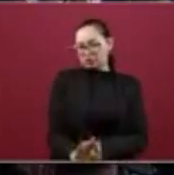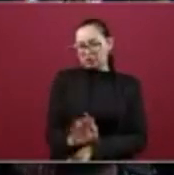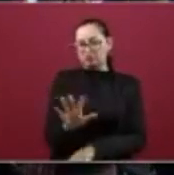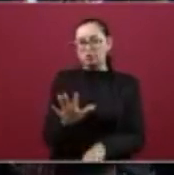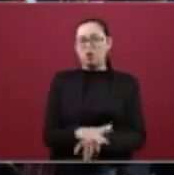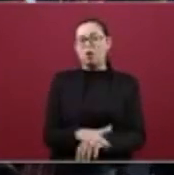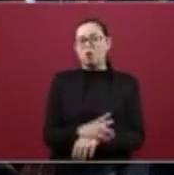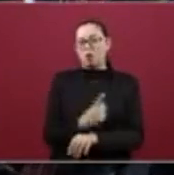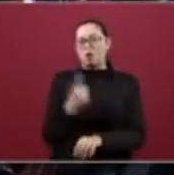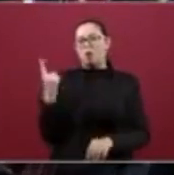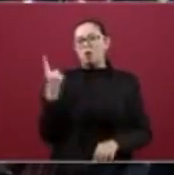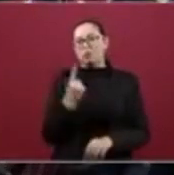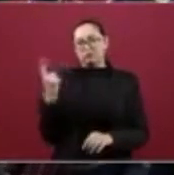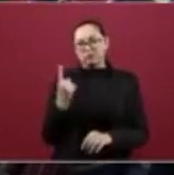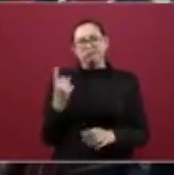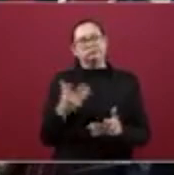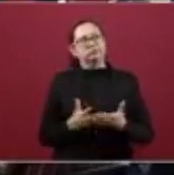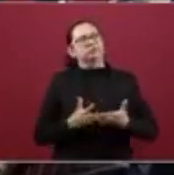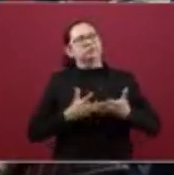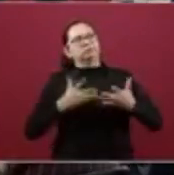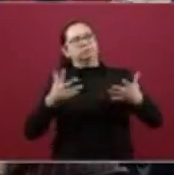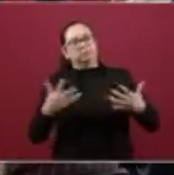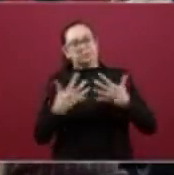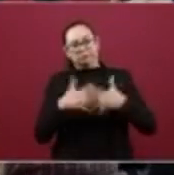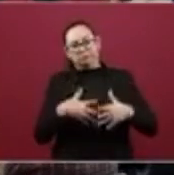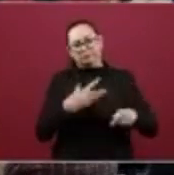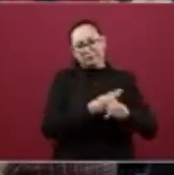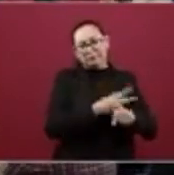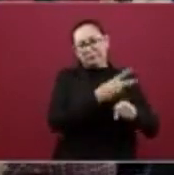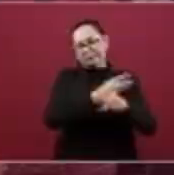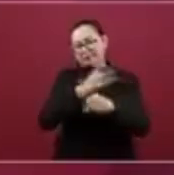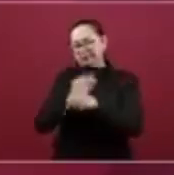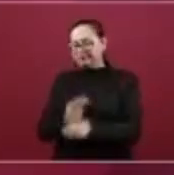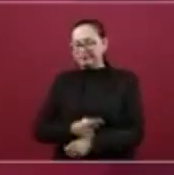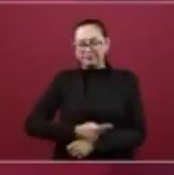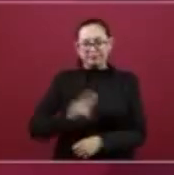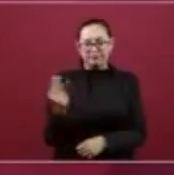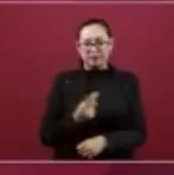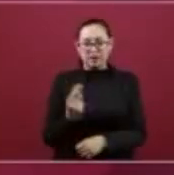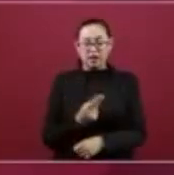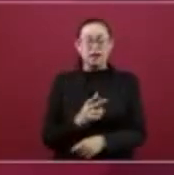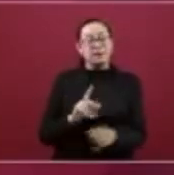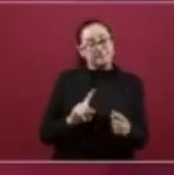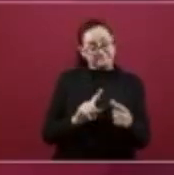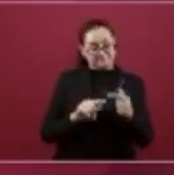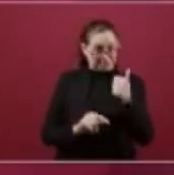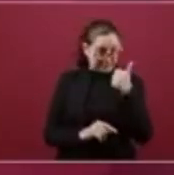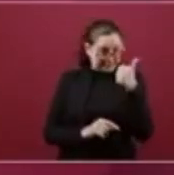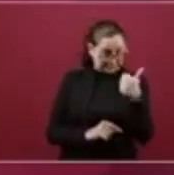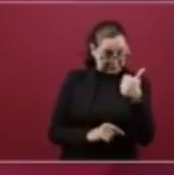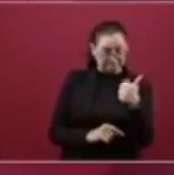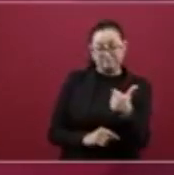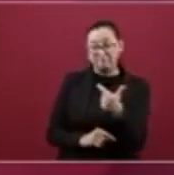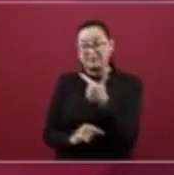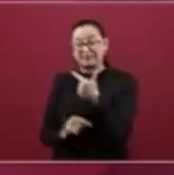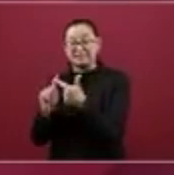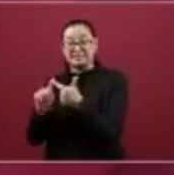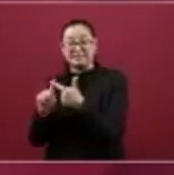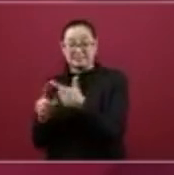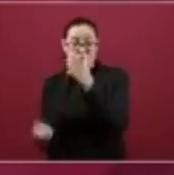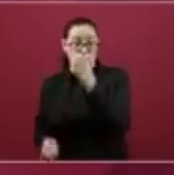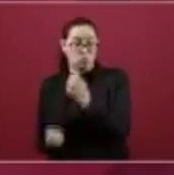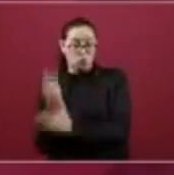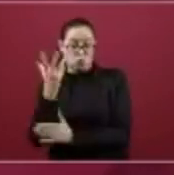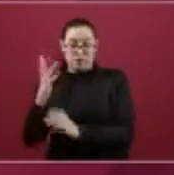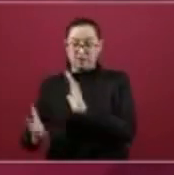grandes equipos que se tienen que hacer. En cuanto a la nueva refinería, vamos a